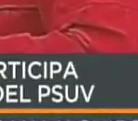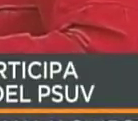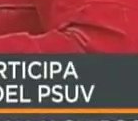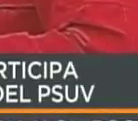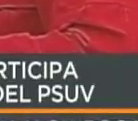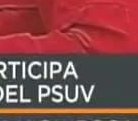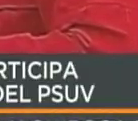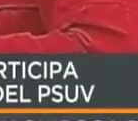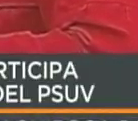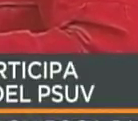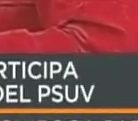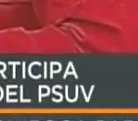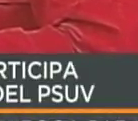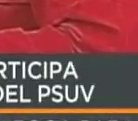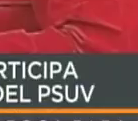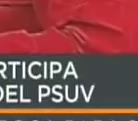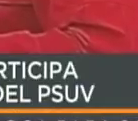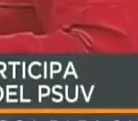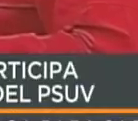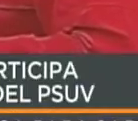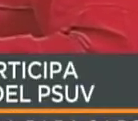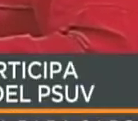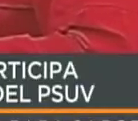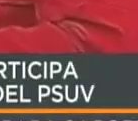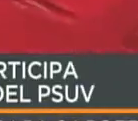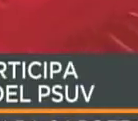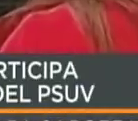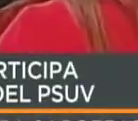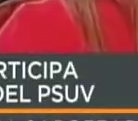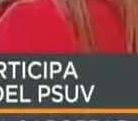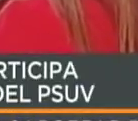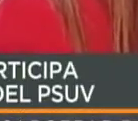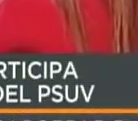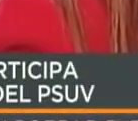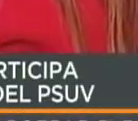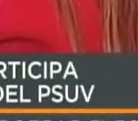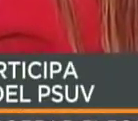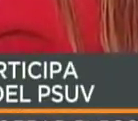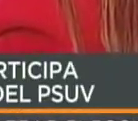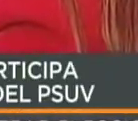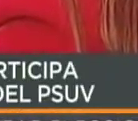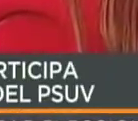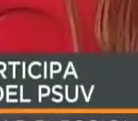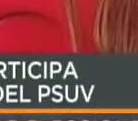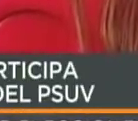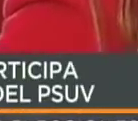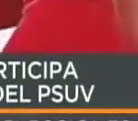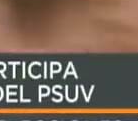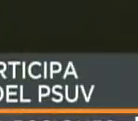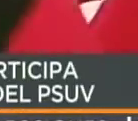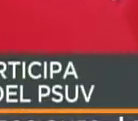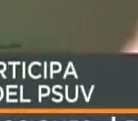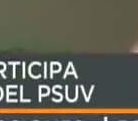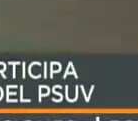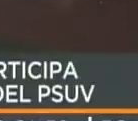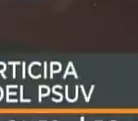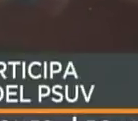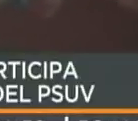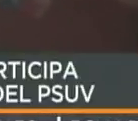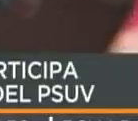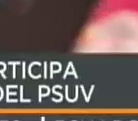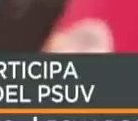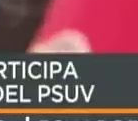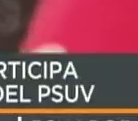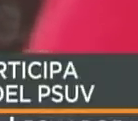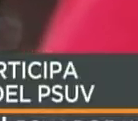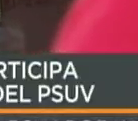venezolanos carnetizados, que cada uno tenga el compromiso de llegar casa por casa y explicar el trabajo a realizarse de cara a